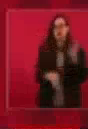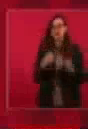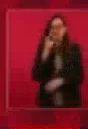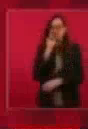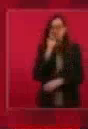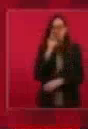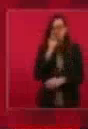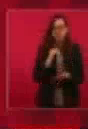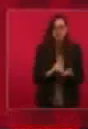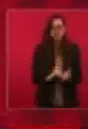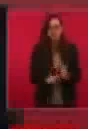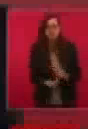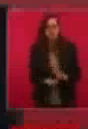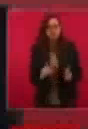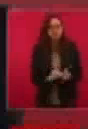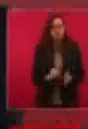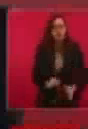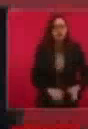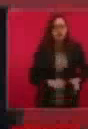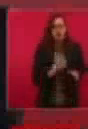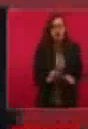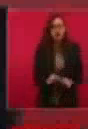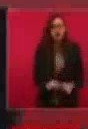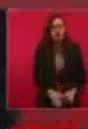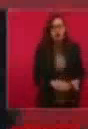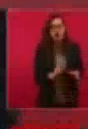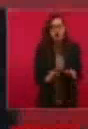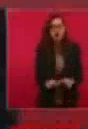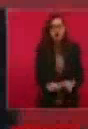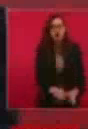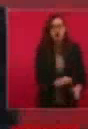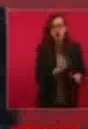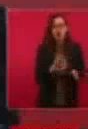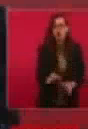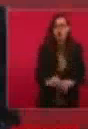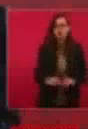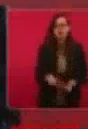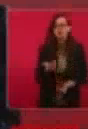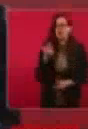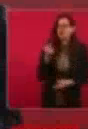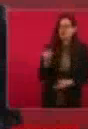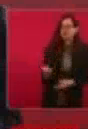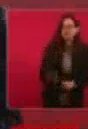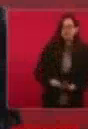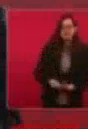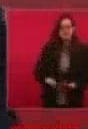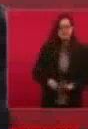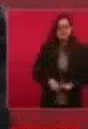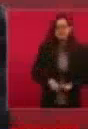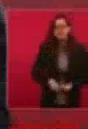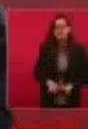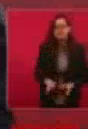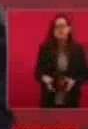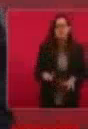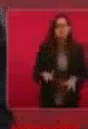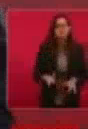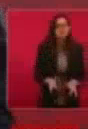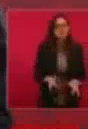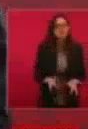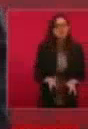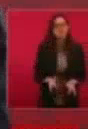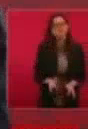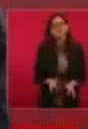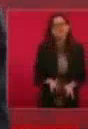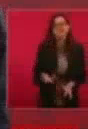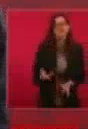dijo, sino porque el presidente Castillo le ha pedido a la OEA activar la Carta Democrática